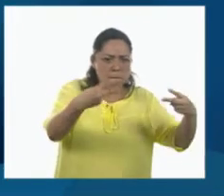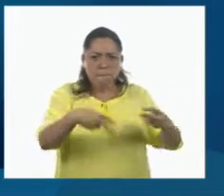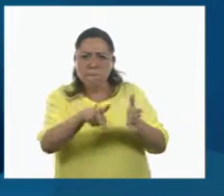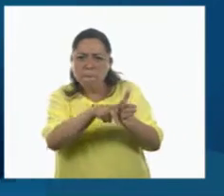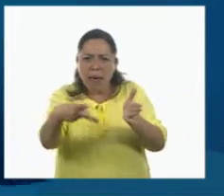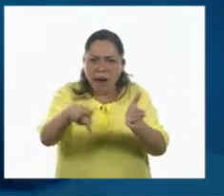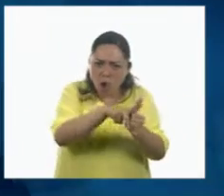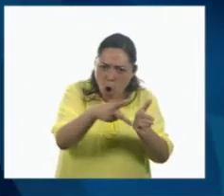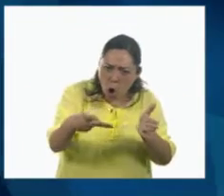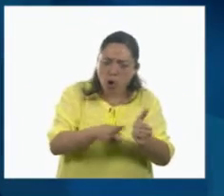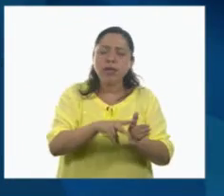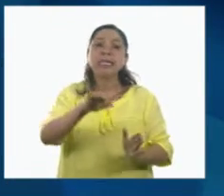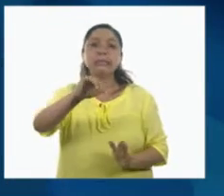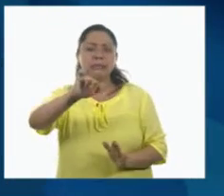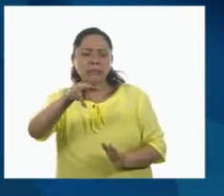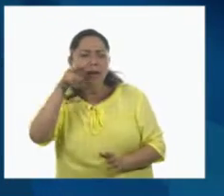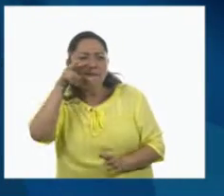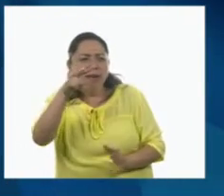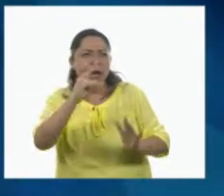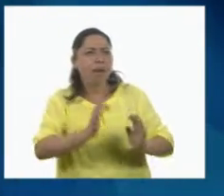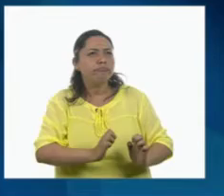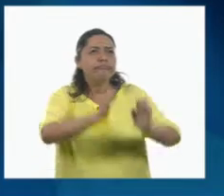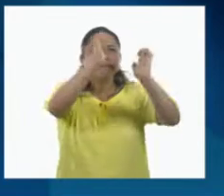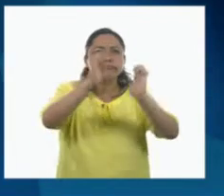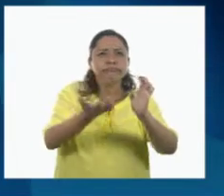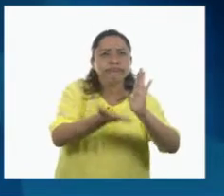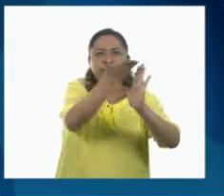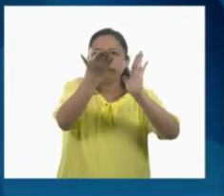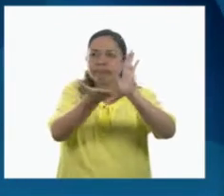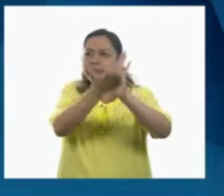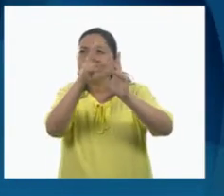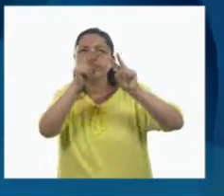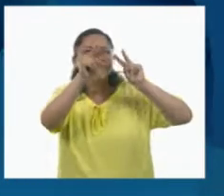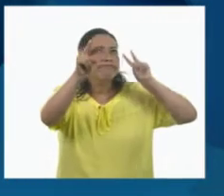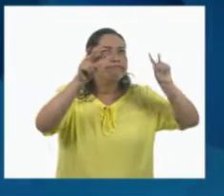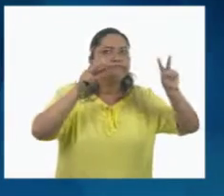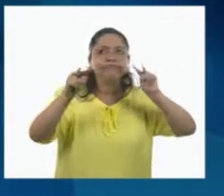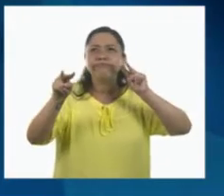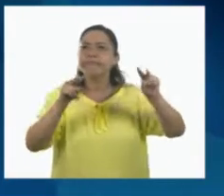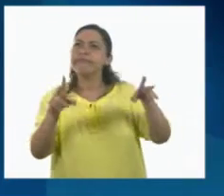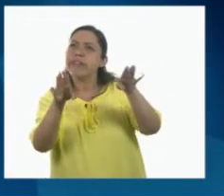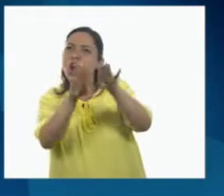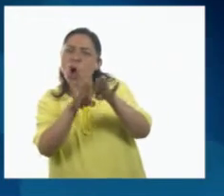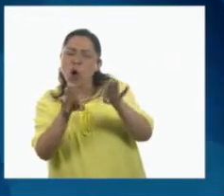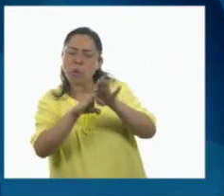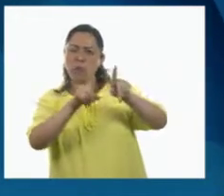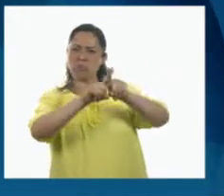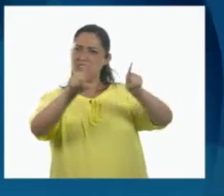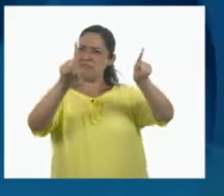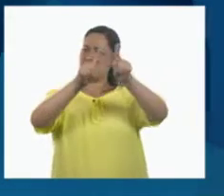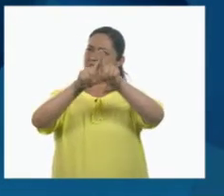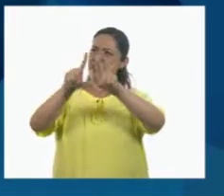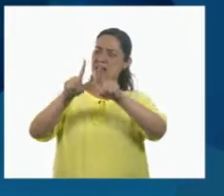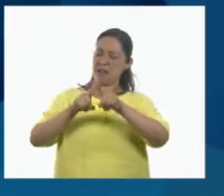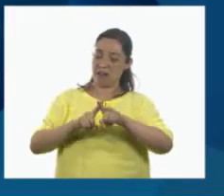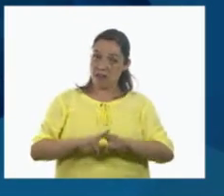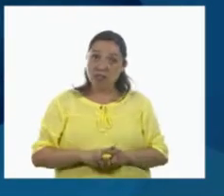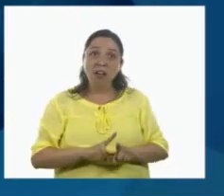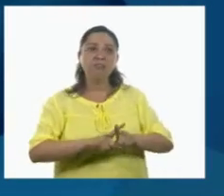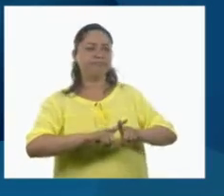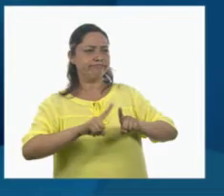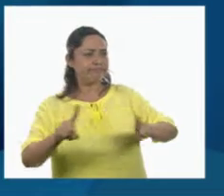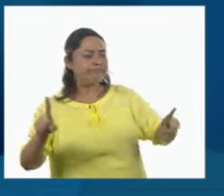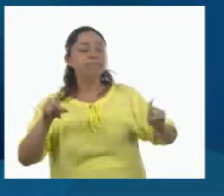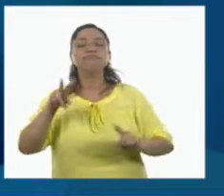Muy Sí. bien. Vean las construcciones cómo son. Uy, son muy diferentes. Son muy diferentes,